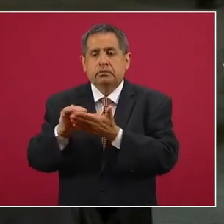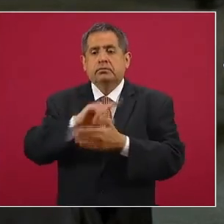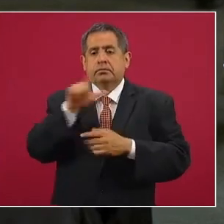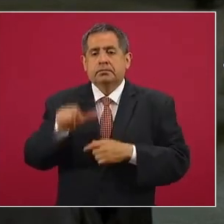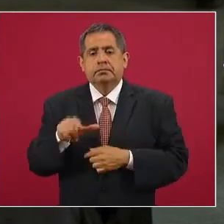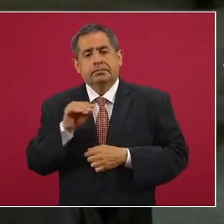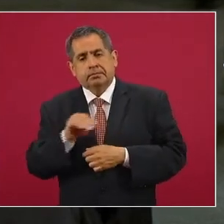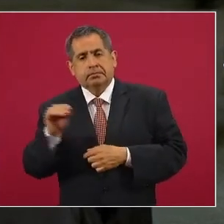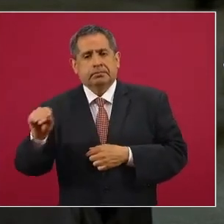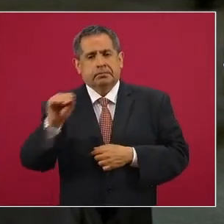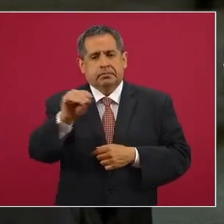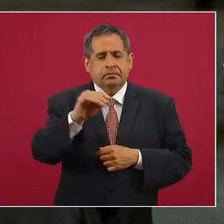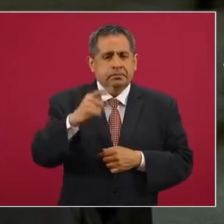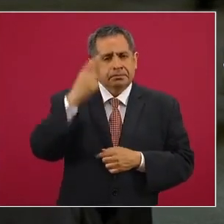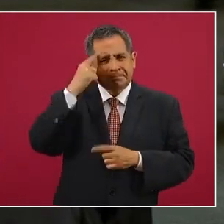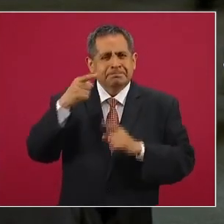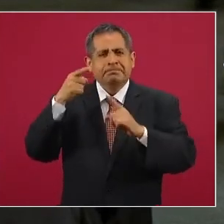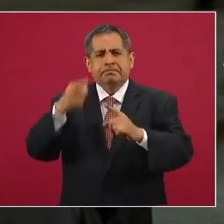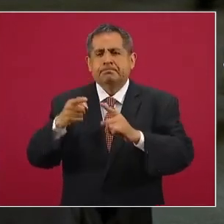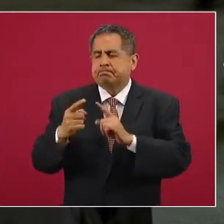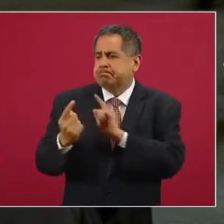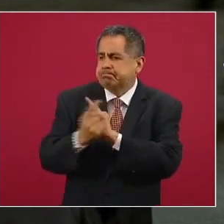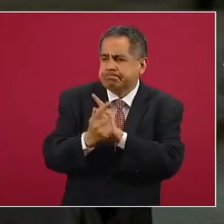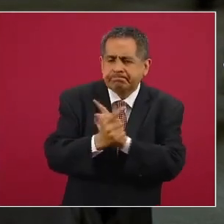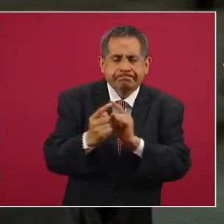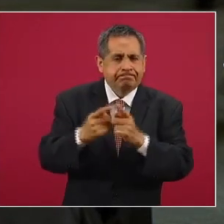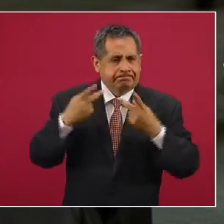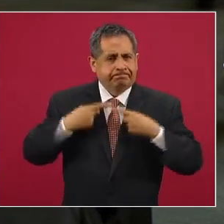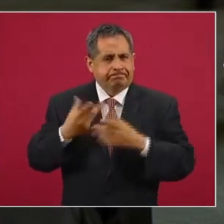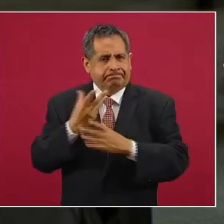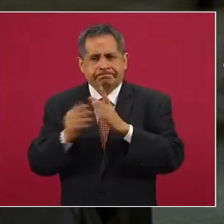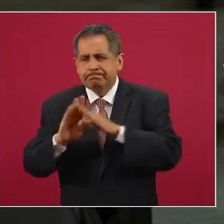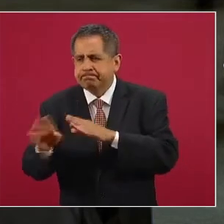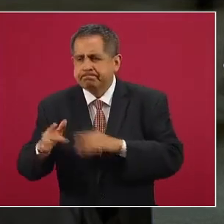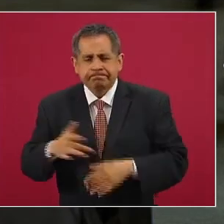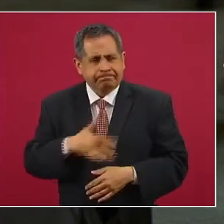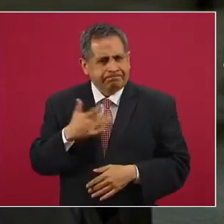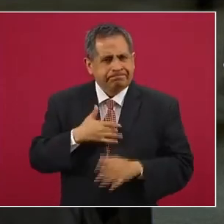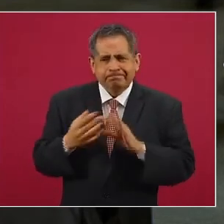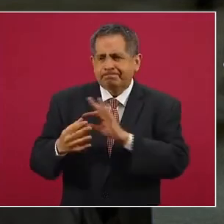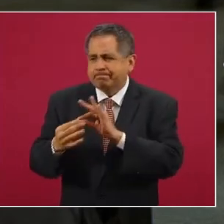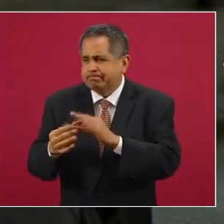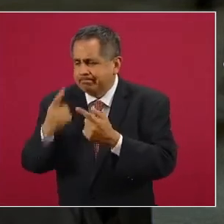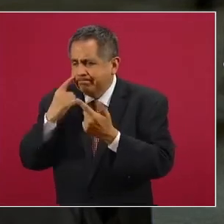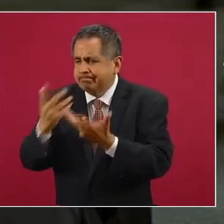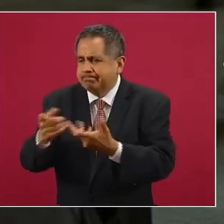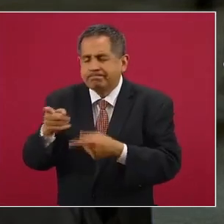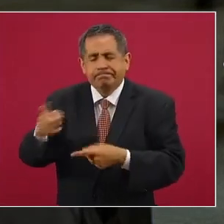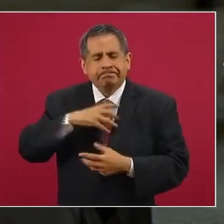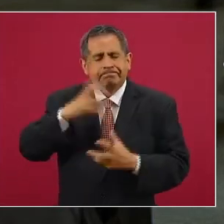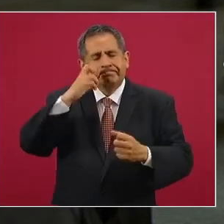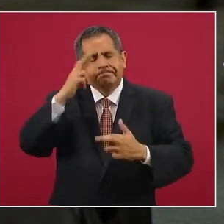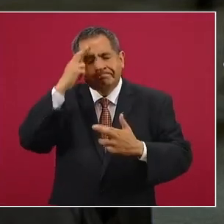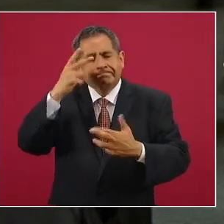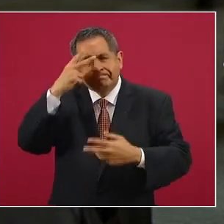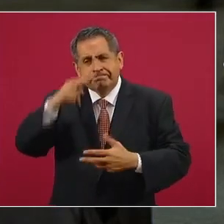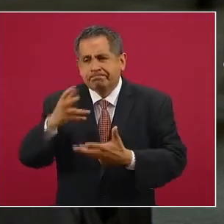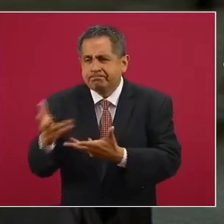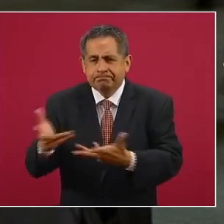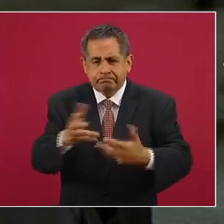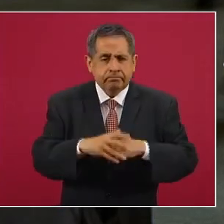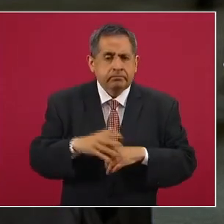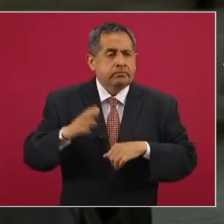Unión Americana, con el afán de convivir con los migrantes, sentir su nostalgia por México y sobre todo